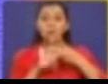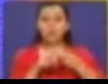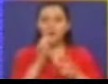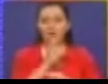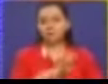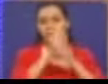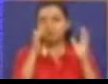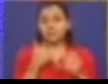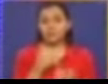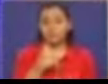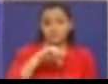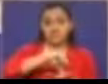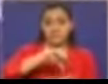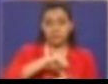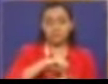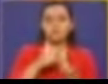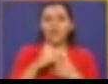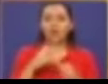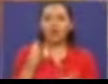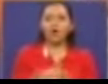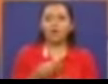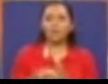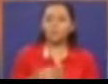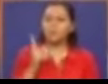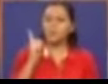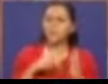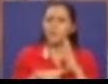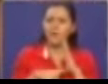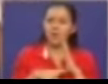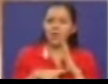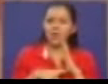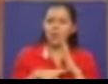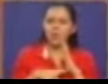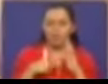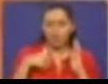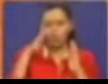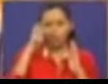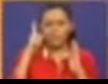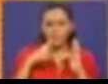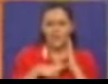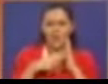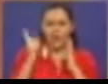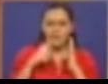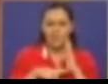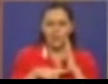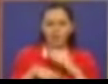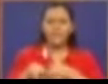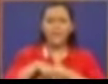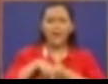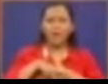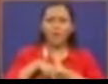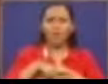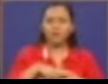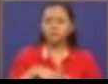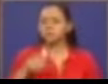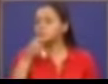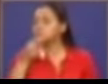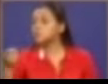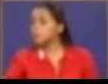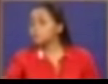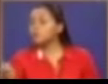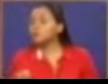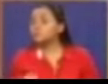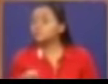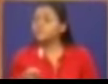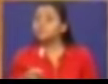nivel de América Latina. Se han importado más de 1.000 reproductores del Paraguay. Si le pasan el micrófono al